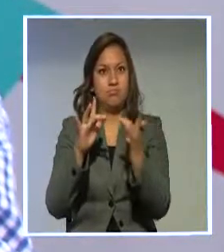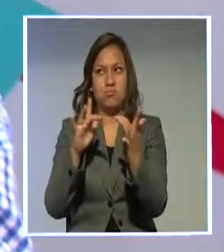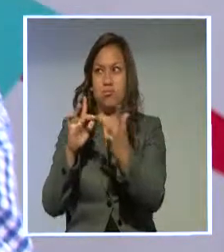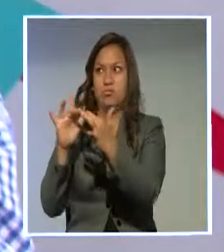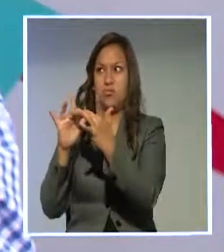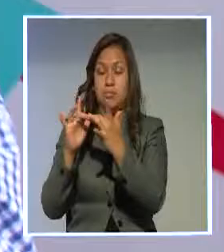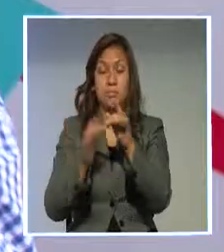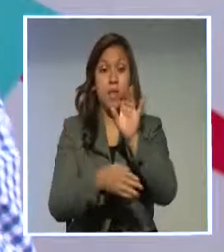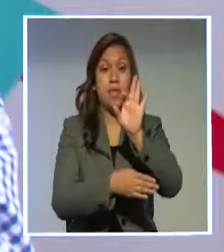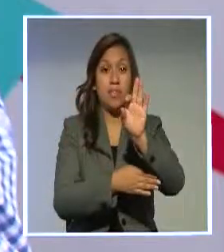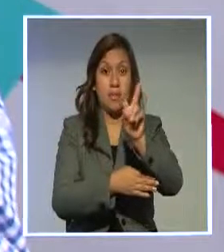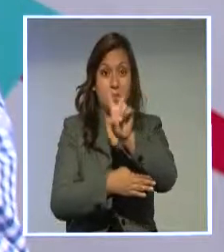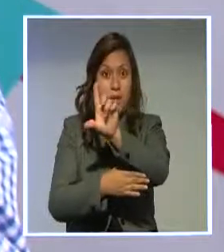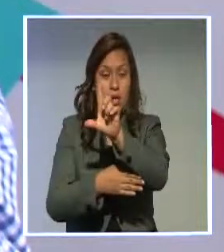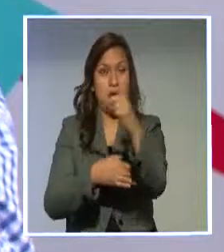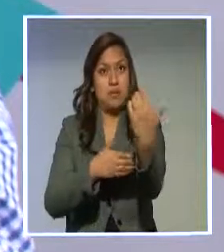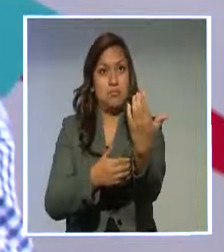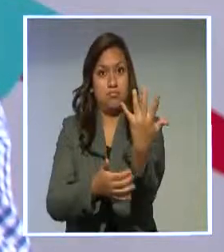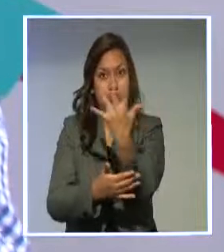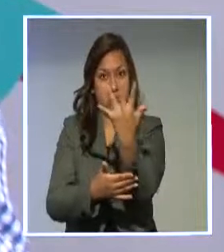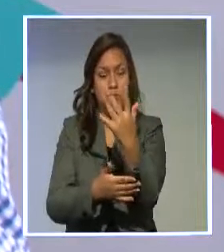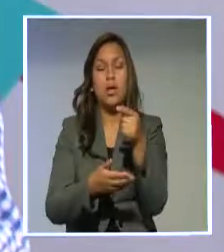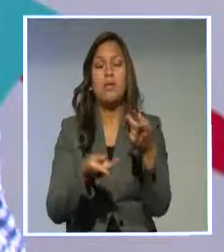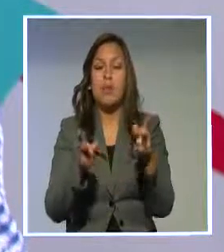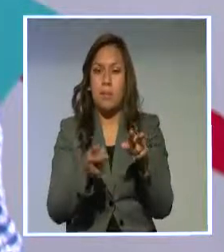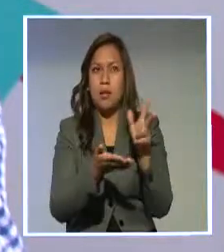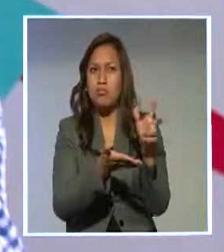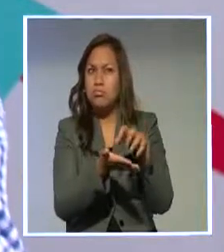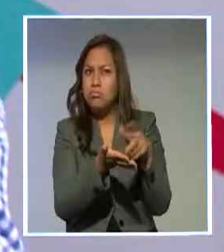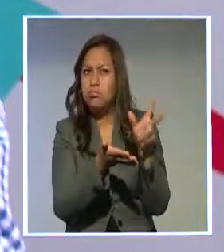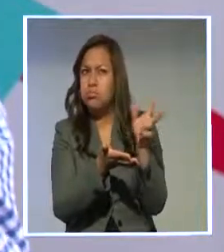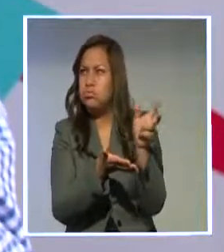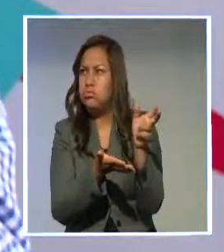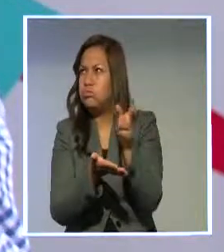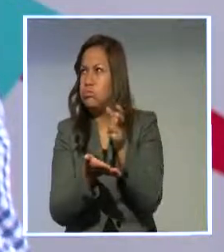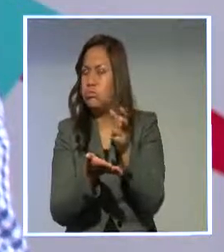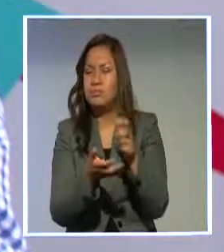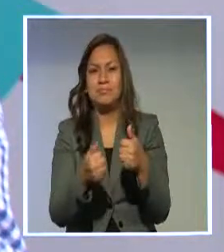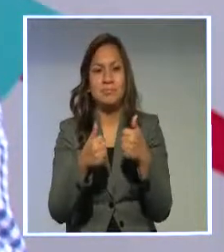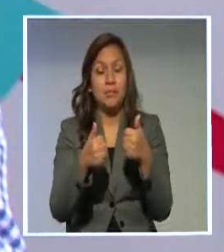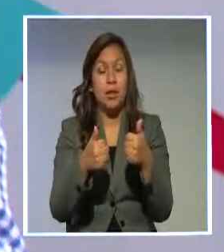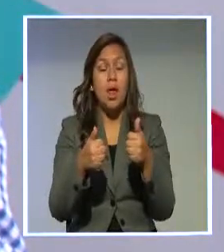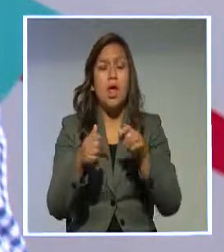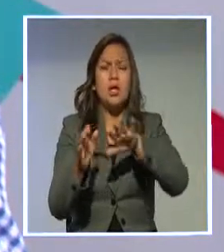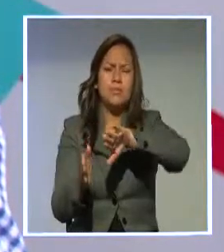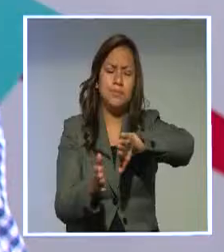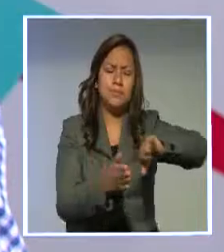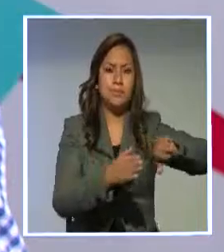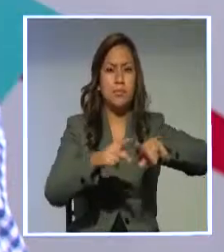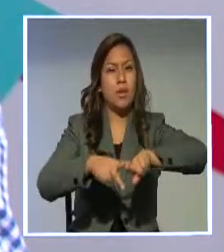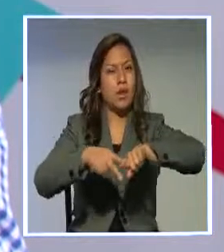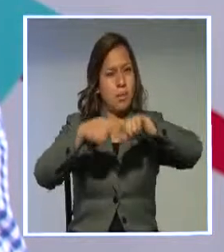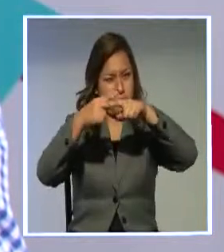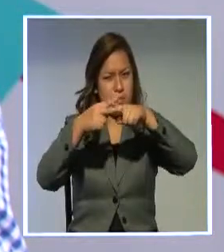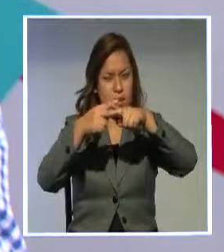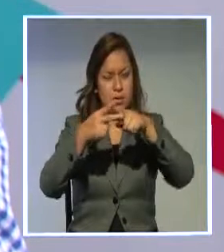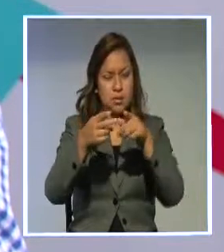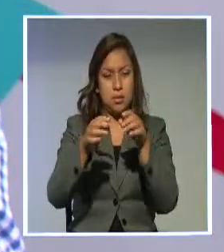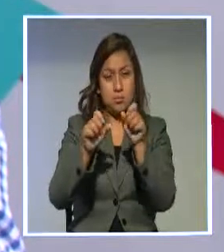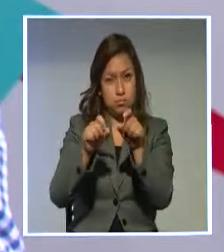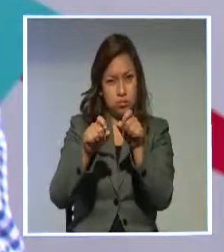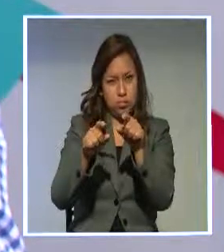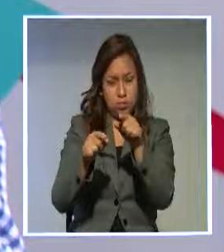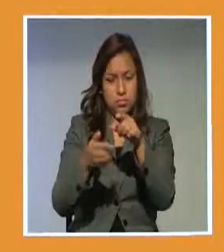televisión legislativa, los medios legislativos. Presidenta Gabriela, ¿le parece si vamos entonces para aclarar unos temas referentes al